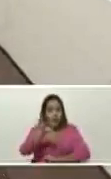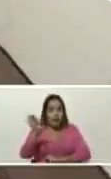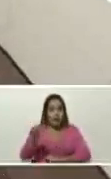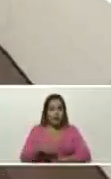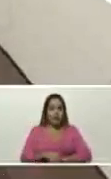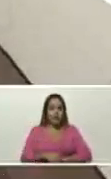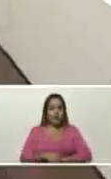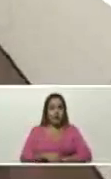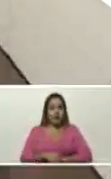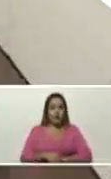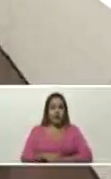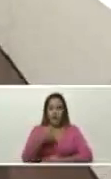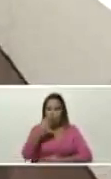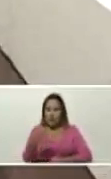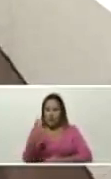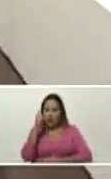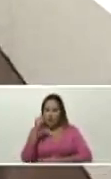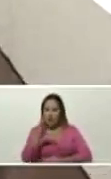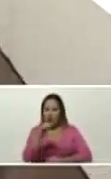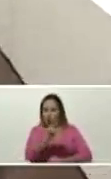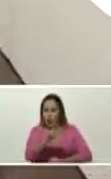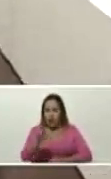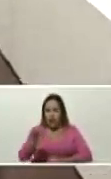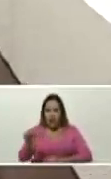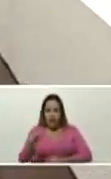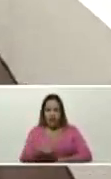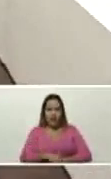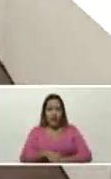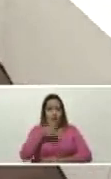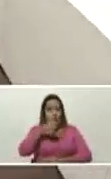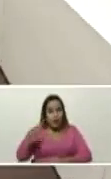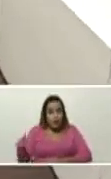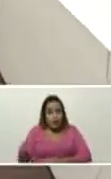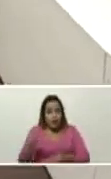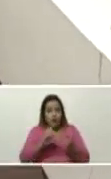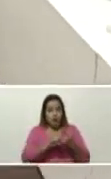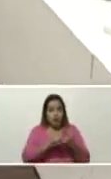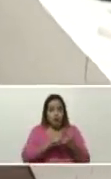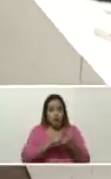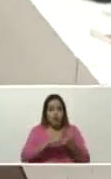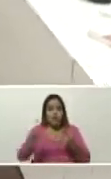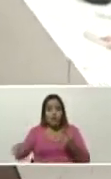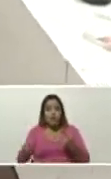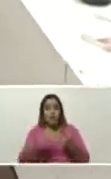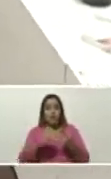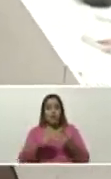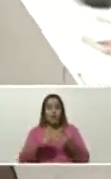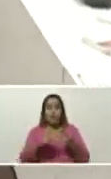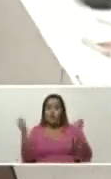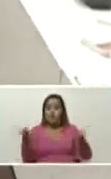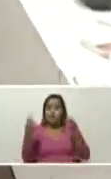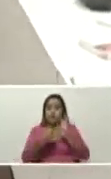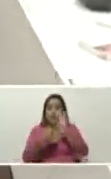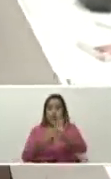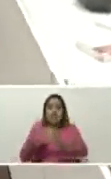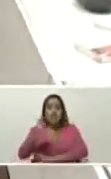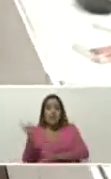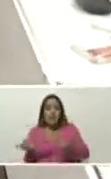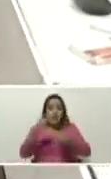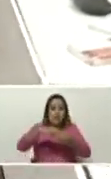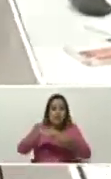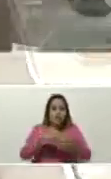diría Rafael Correa, a la opinión pública y a la opinión publicada. Necesitamos